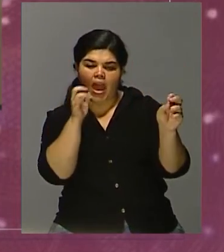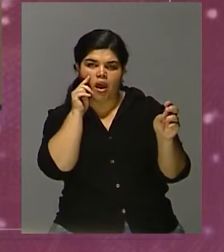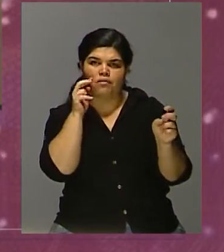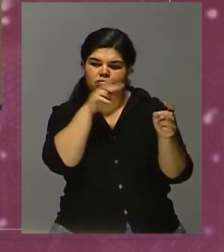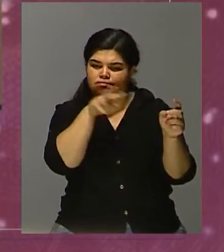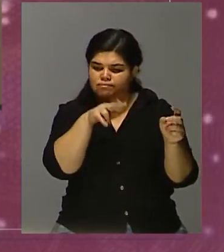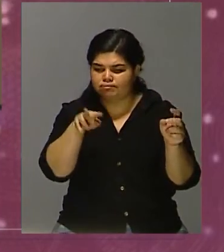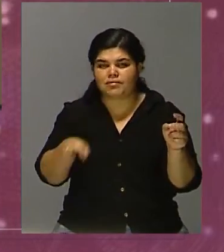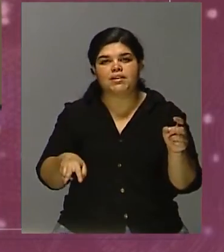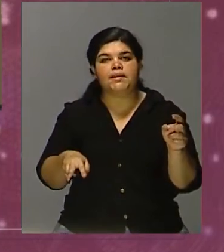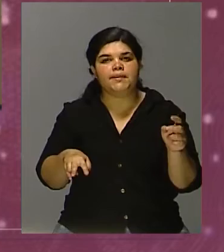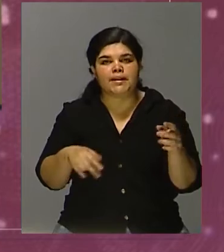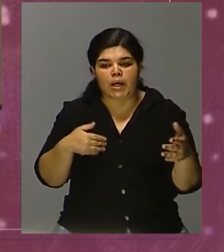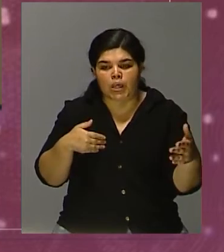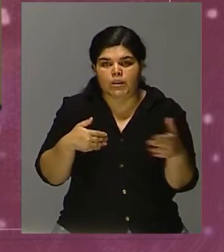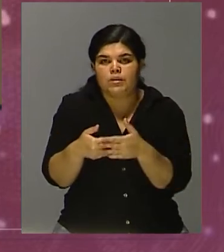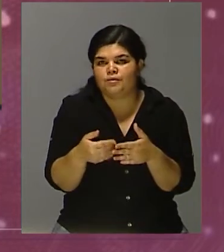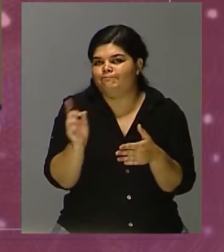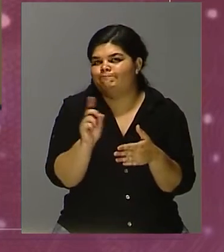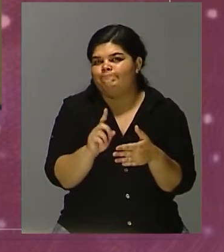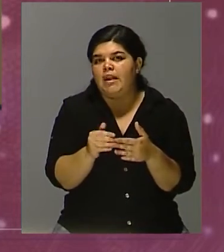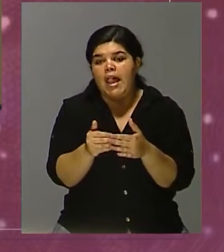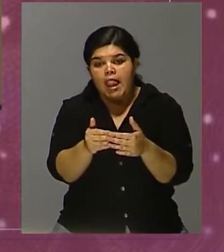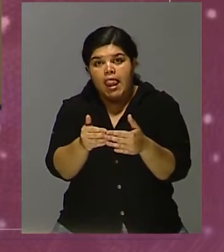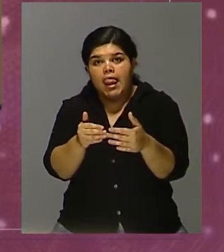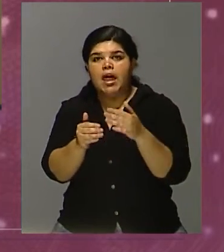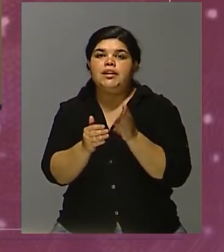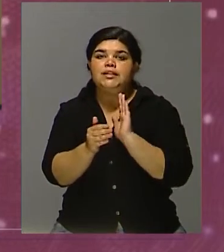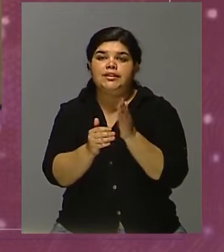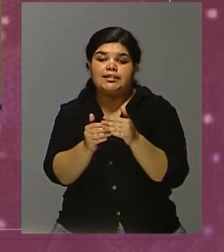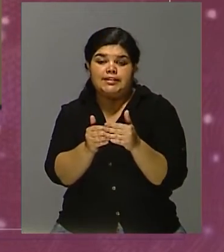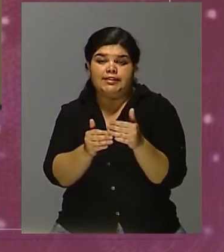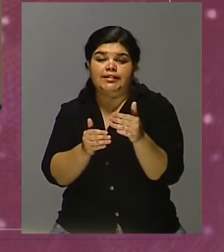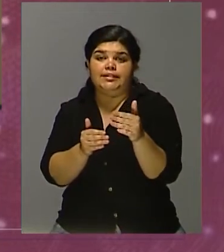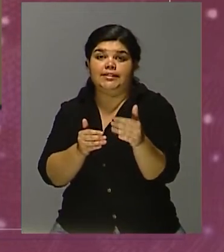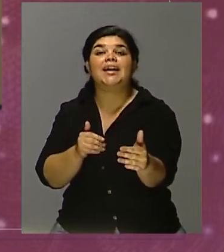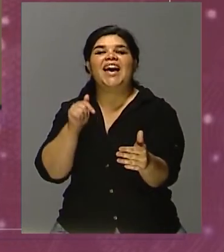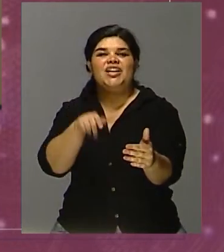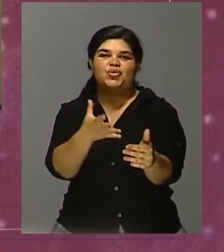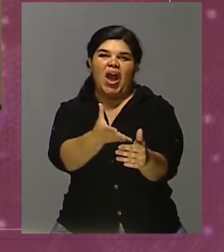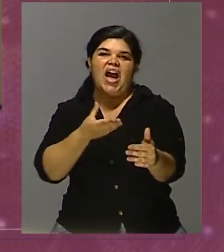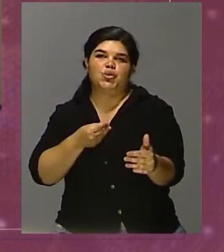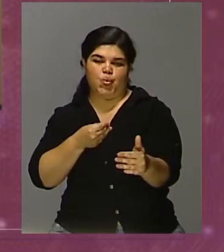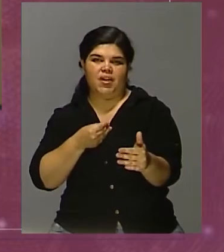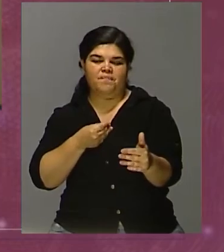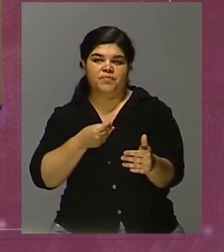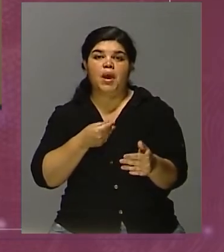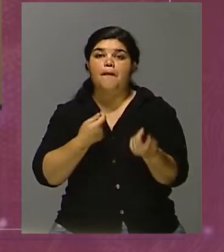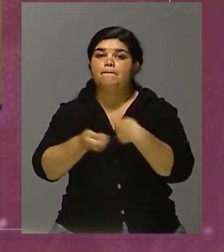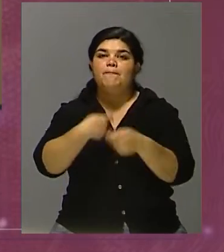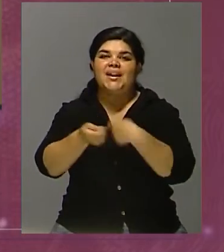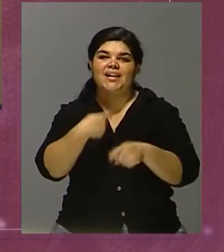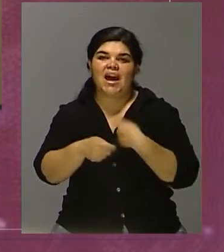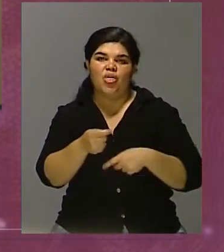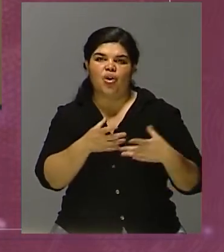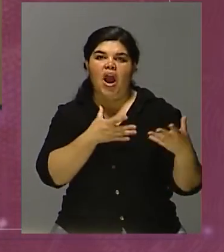Pero en el largo plazo, Claudia, créeme, hay una frase que dice, en el corto plazo el mercado de valores es una máquina de votar, se mueve a lo